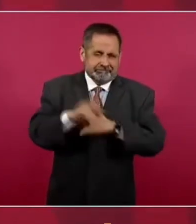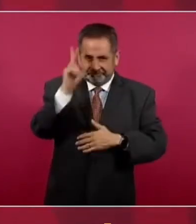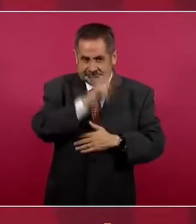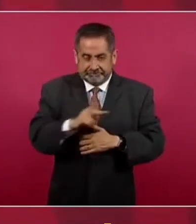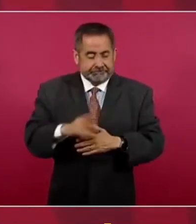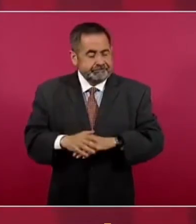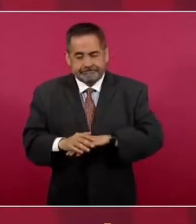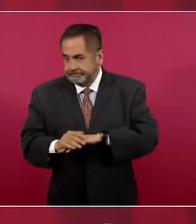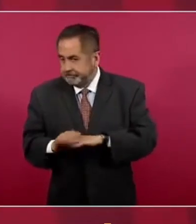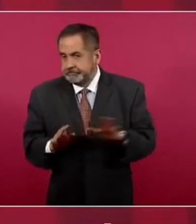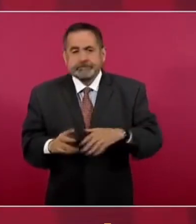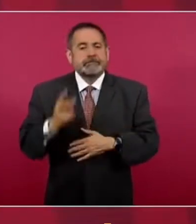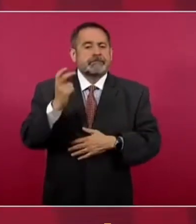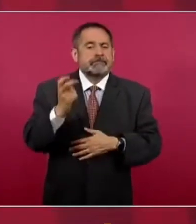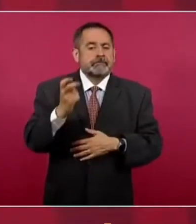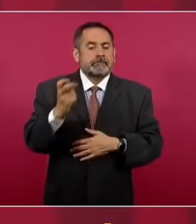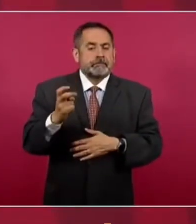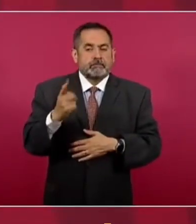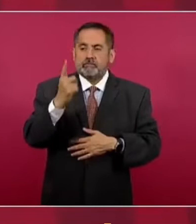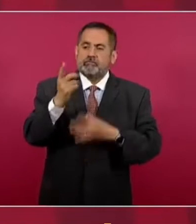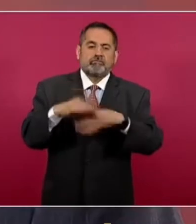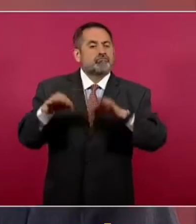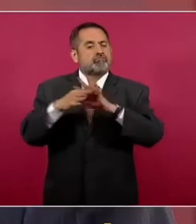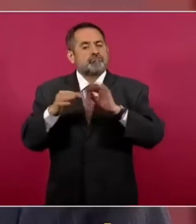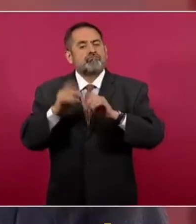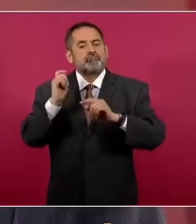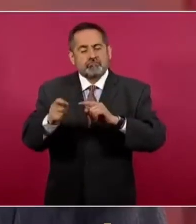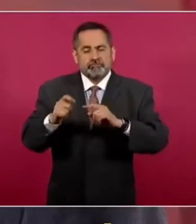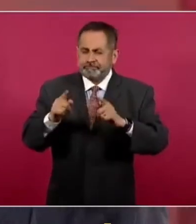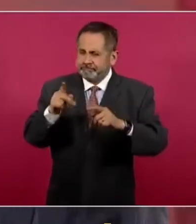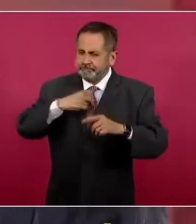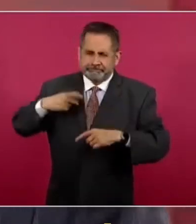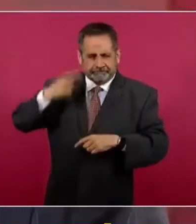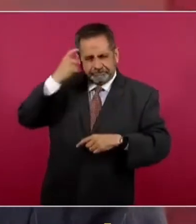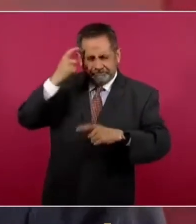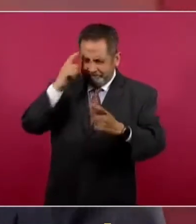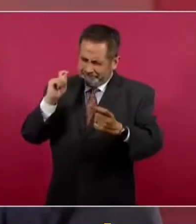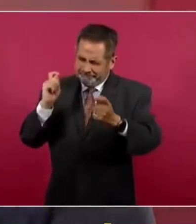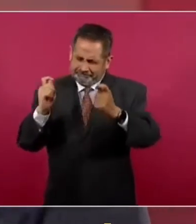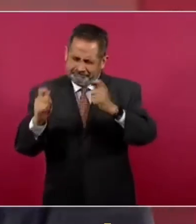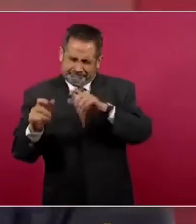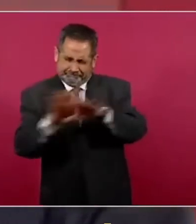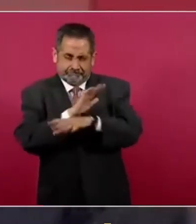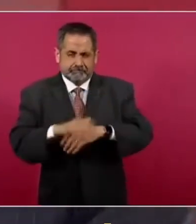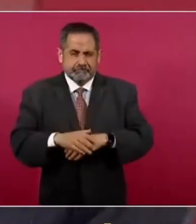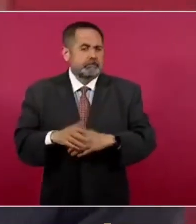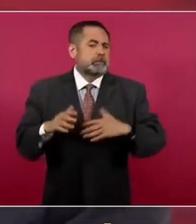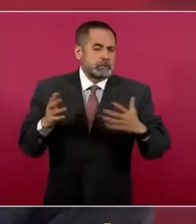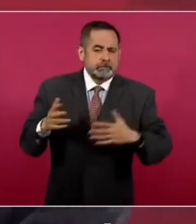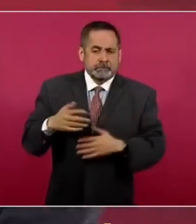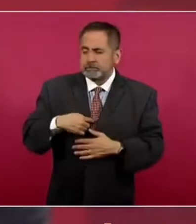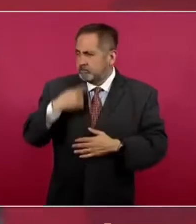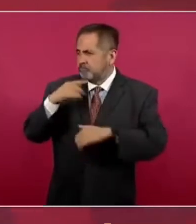y por eso es importante llevar a cabo las transformaciones. Ahora, ¿qué le digo yo a